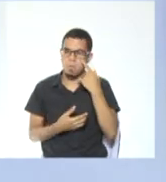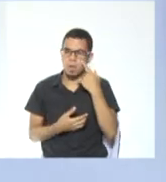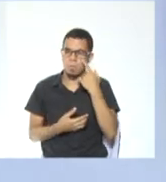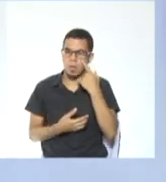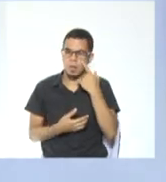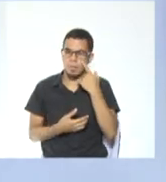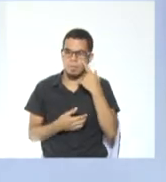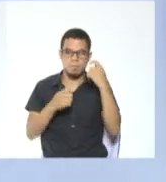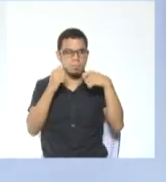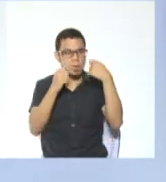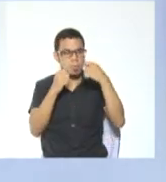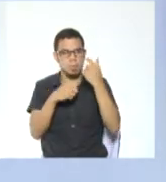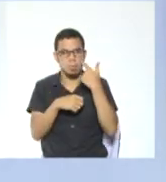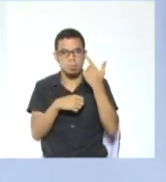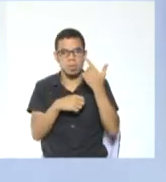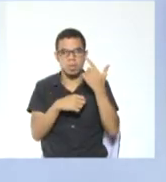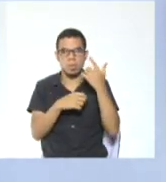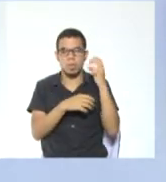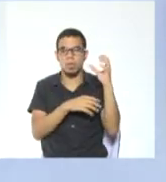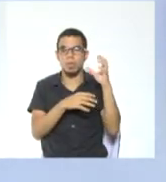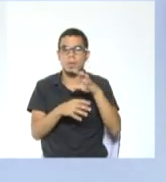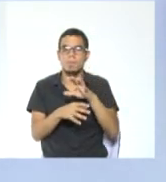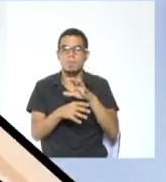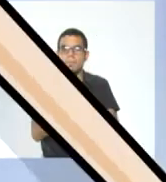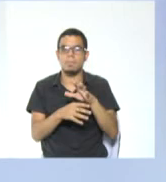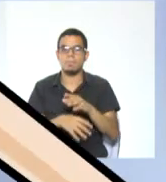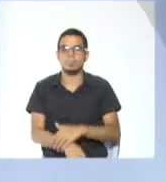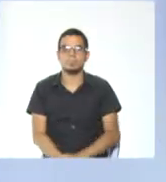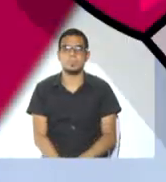el siguiente video que nos llega desde el estado Lara.